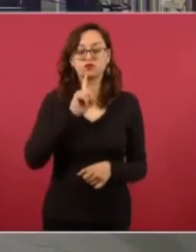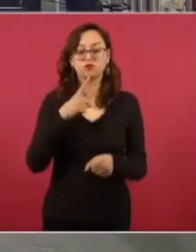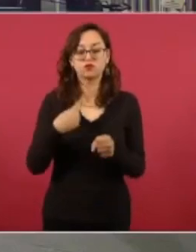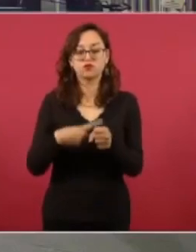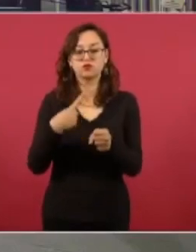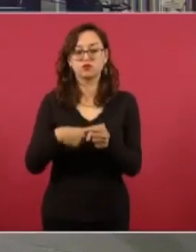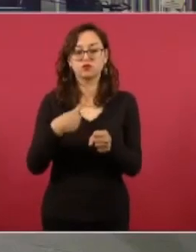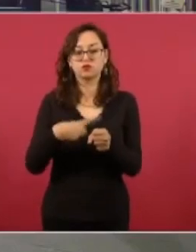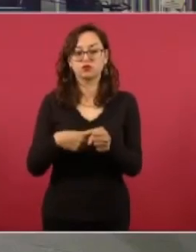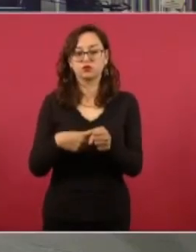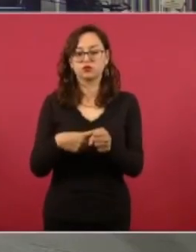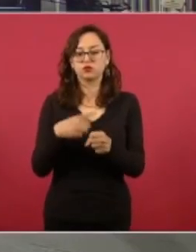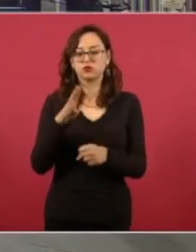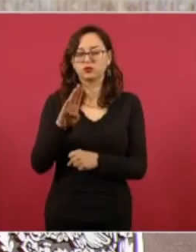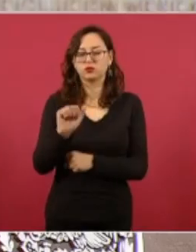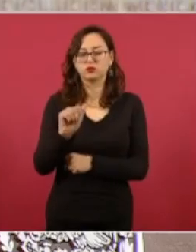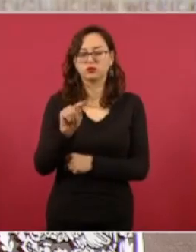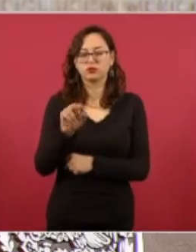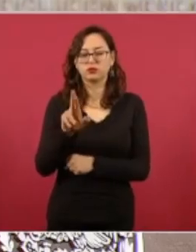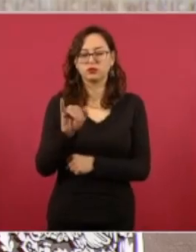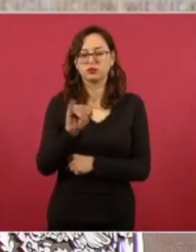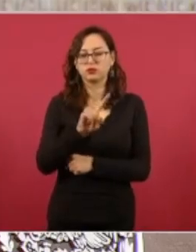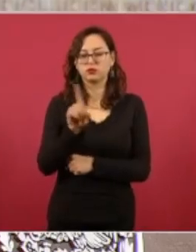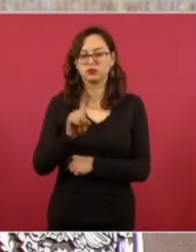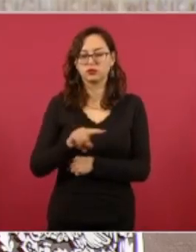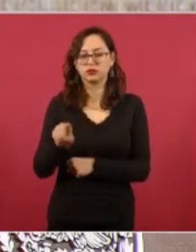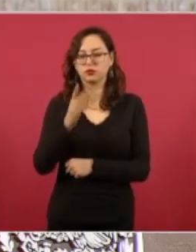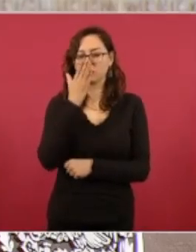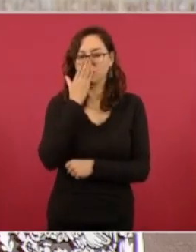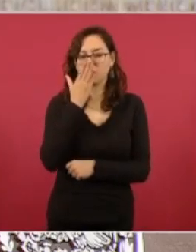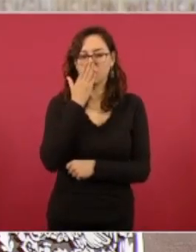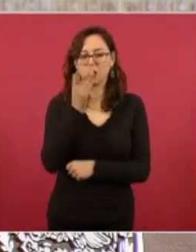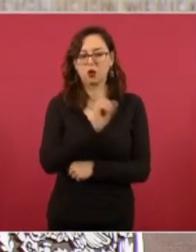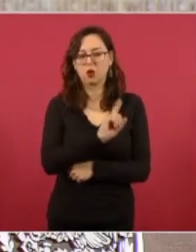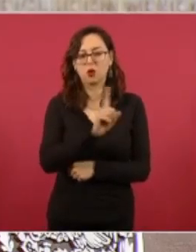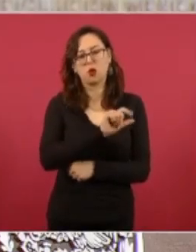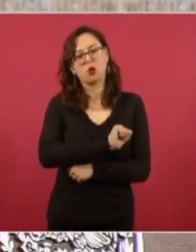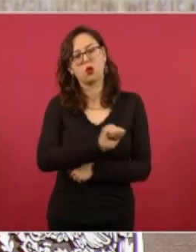no Beatriz, la de Sonora, sino otra señora